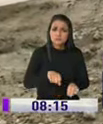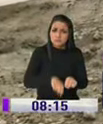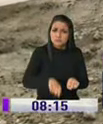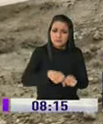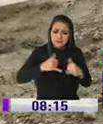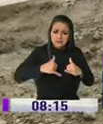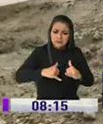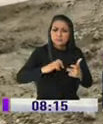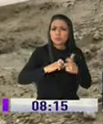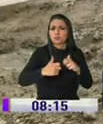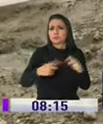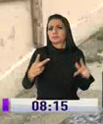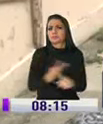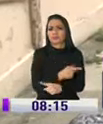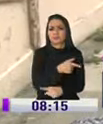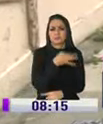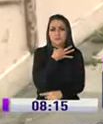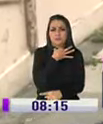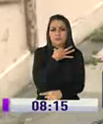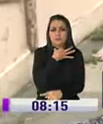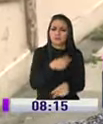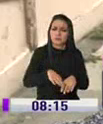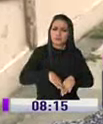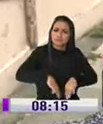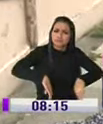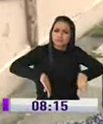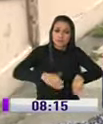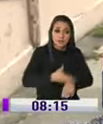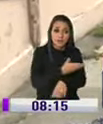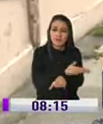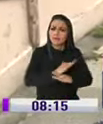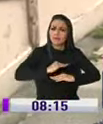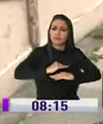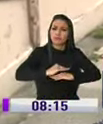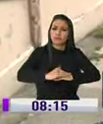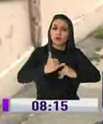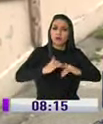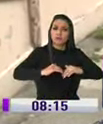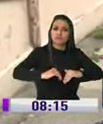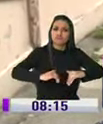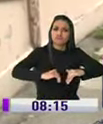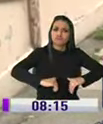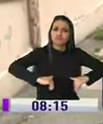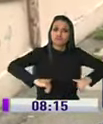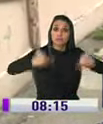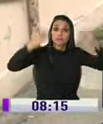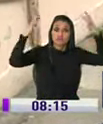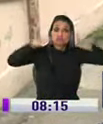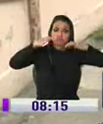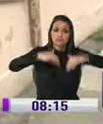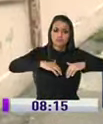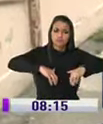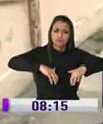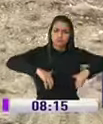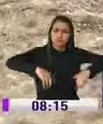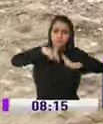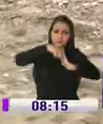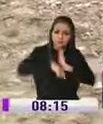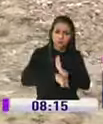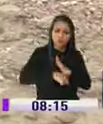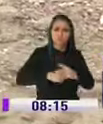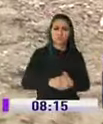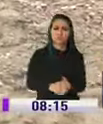se agrave. Está hundiendo, ese no estaba así, está ahorita con el aguacero que pega ahora, se está haciendo más hondo. Los moradores de